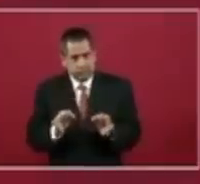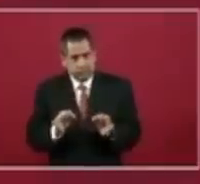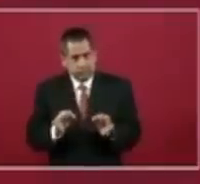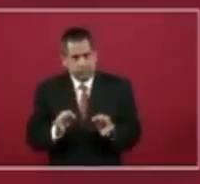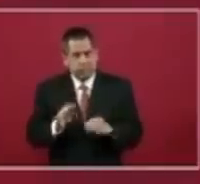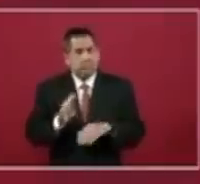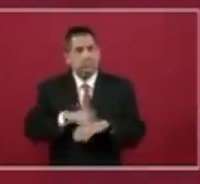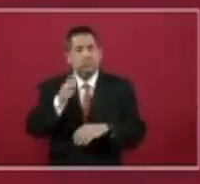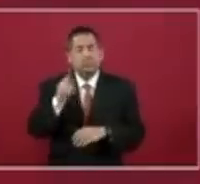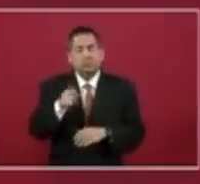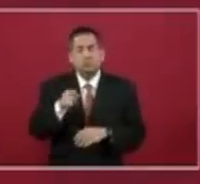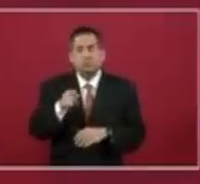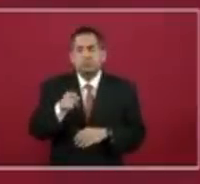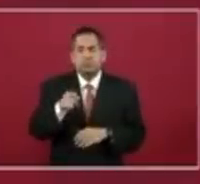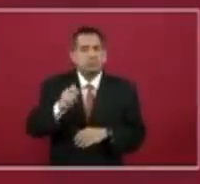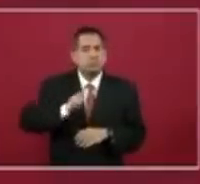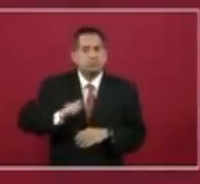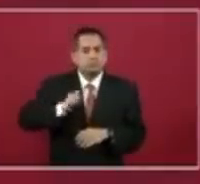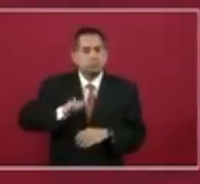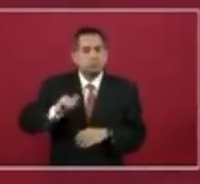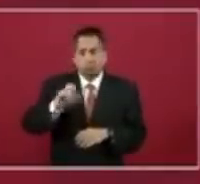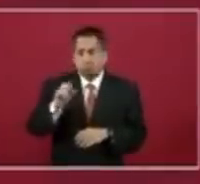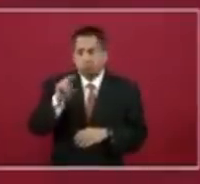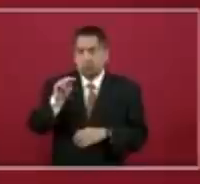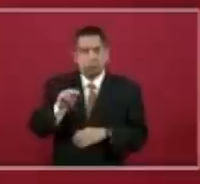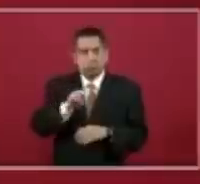es más antigua que la ONU.